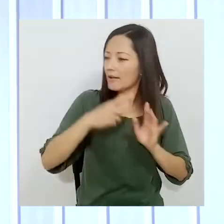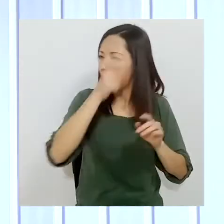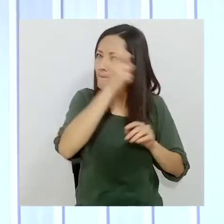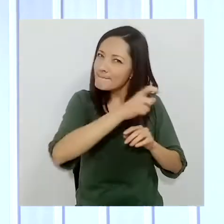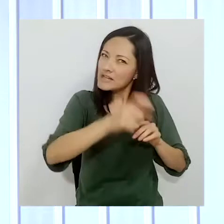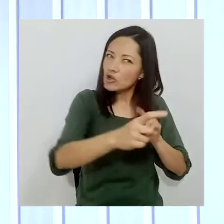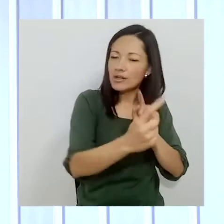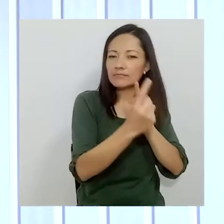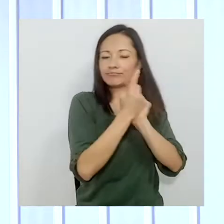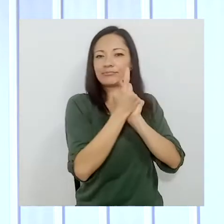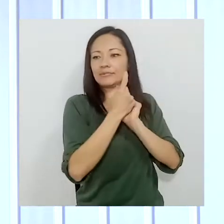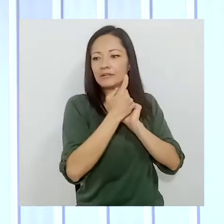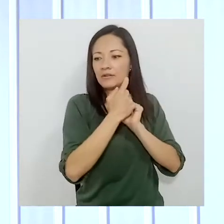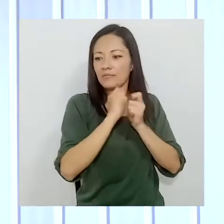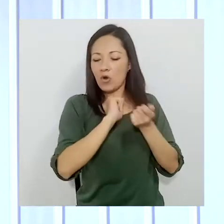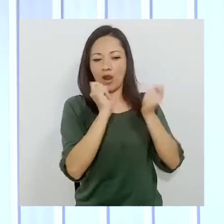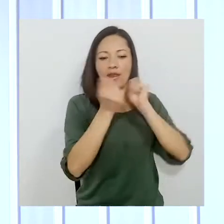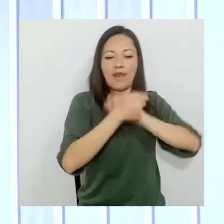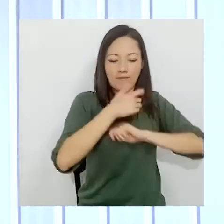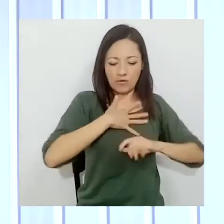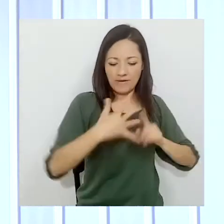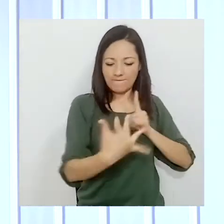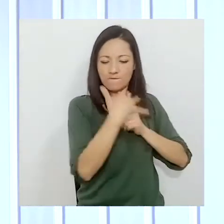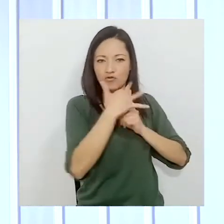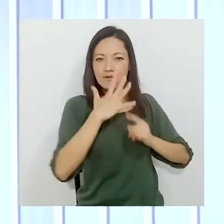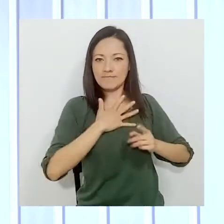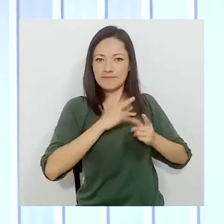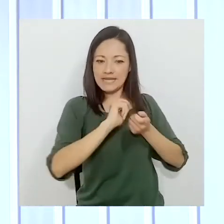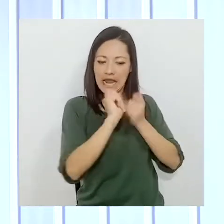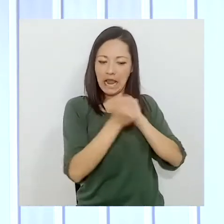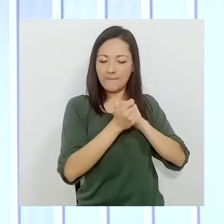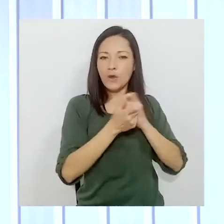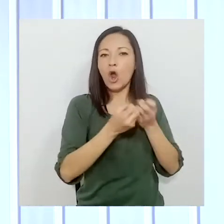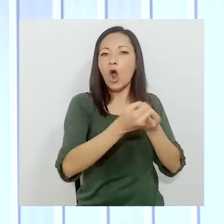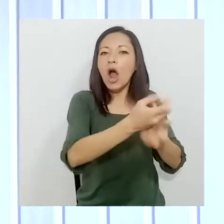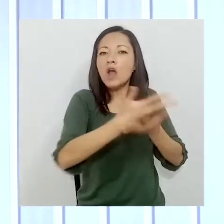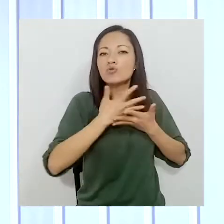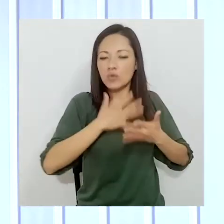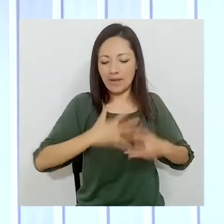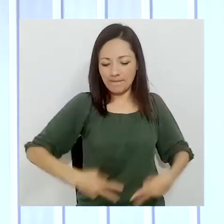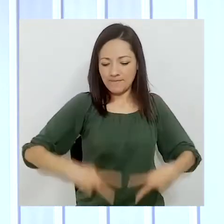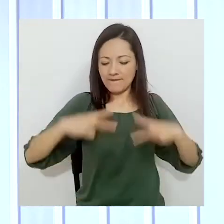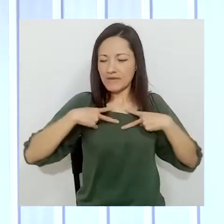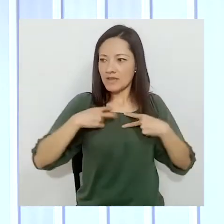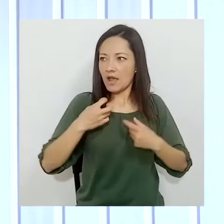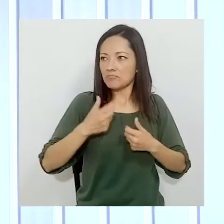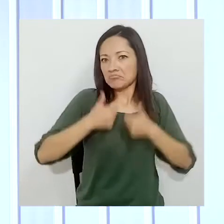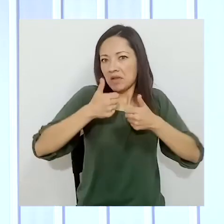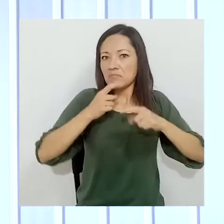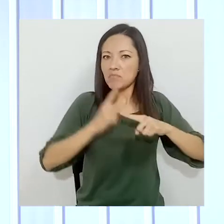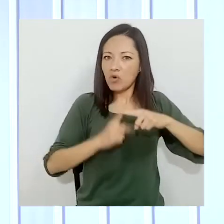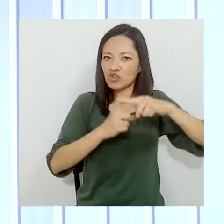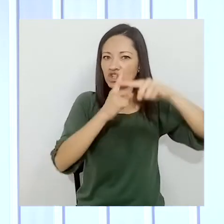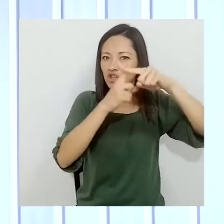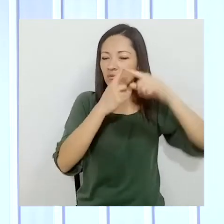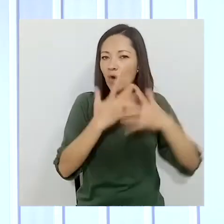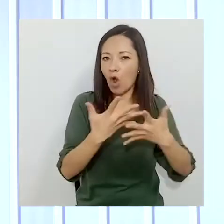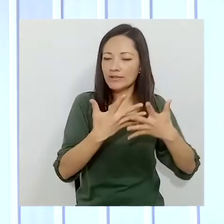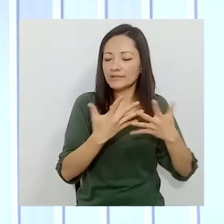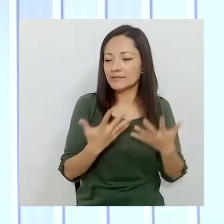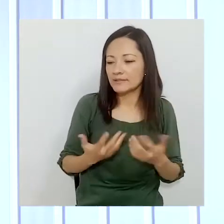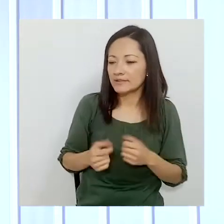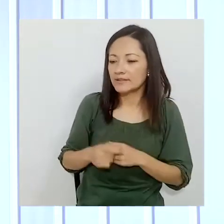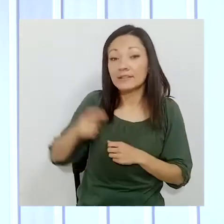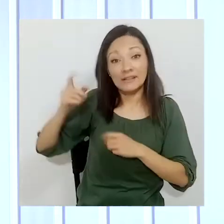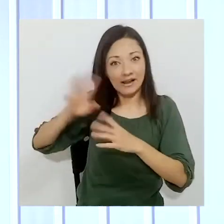cruzado que han producido un cambio o han aportado para mi vida en beneficio, que han sido sustancialmente